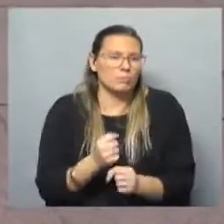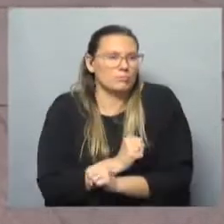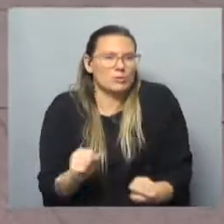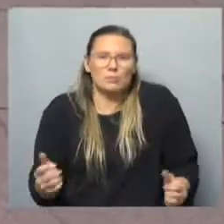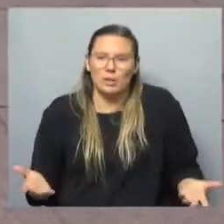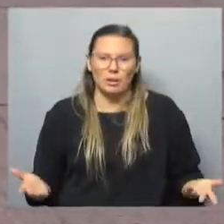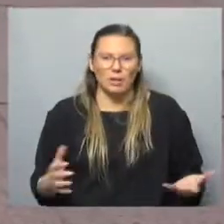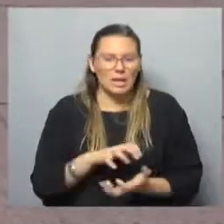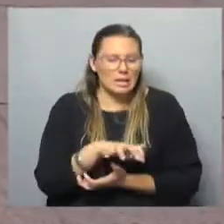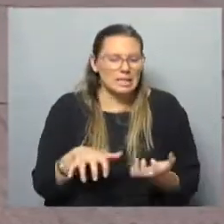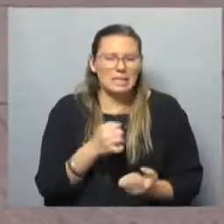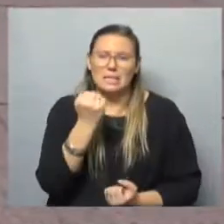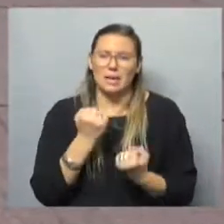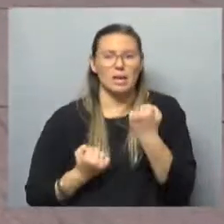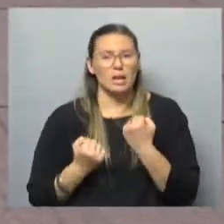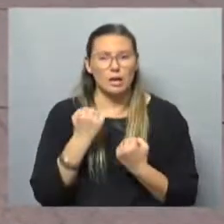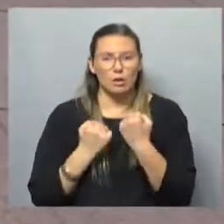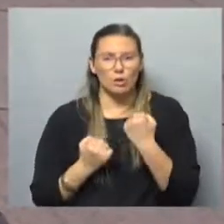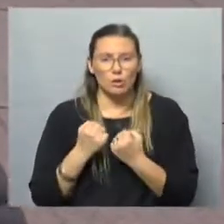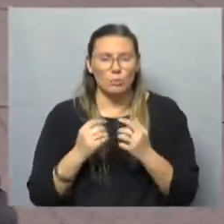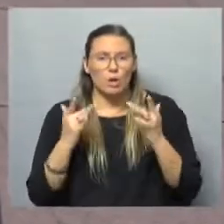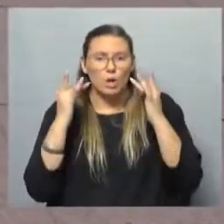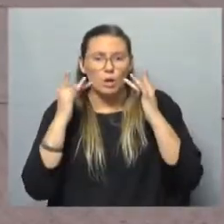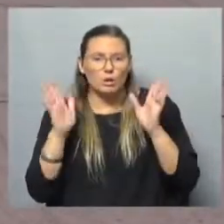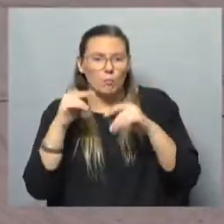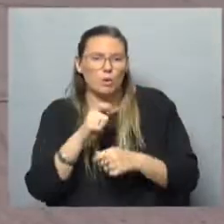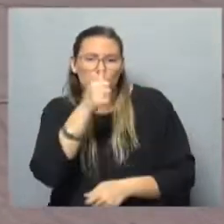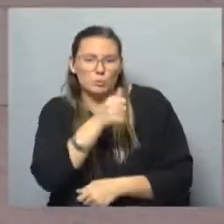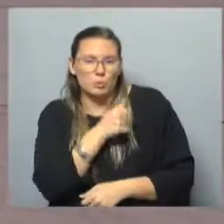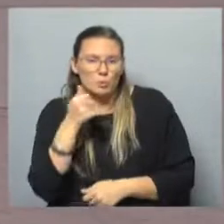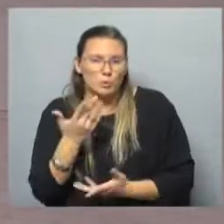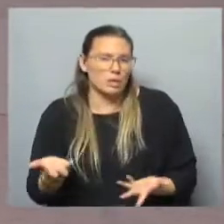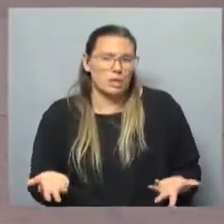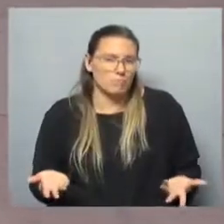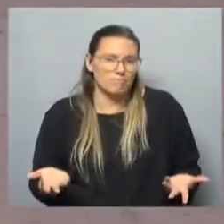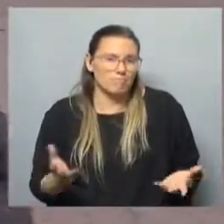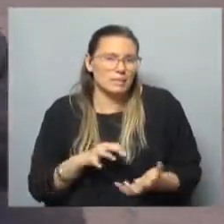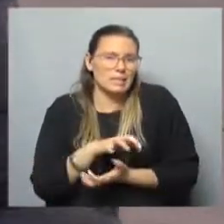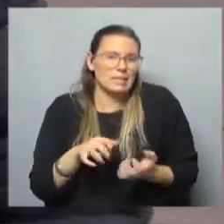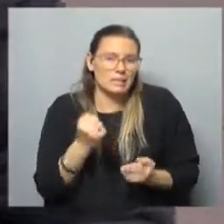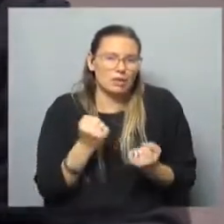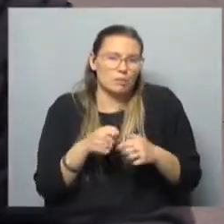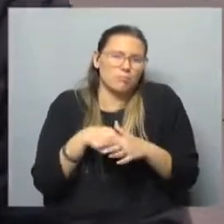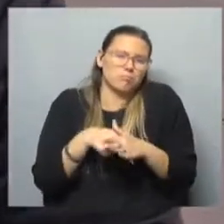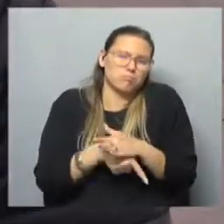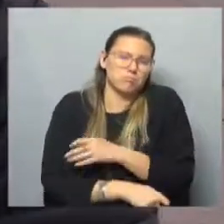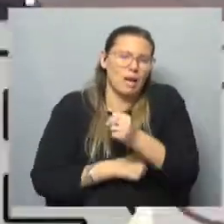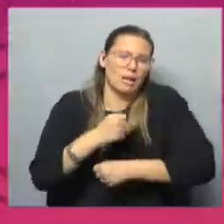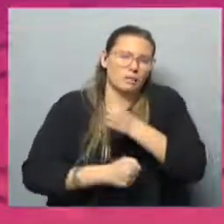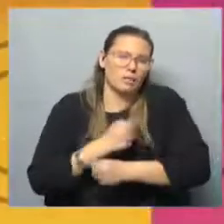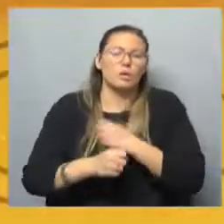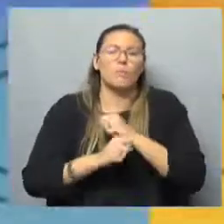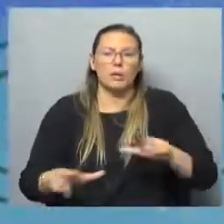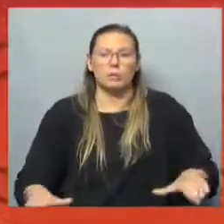todo. La crisis económica... los educadores no la vamos a solucionar, la crisis económica se profundiza con los años.